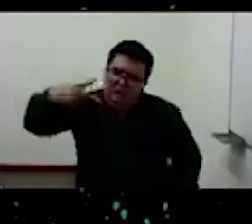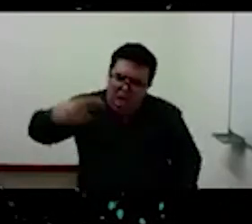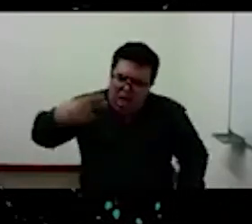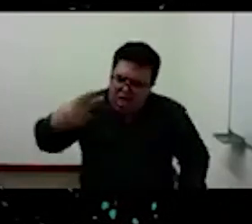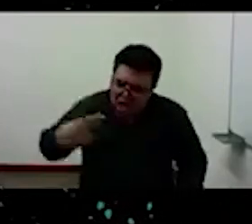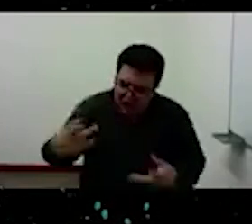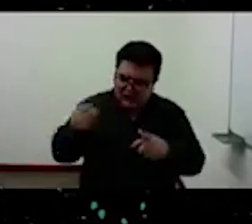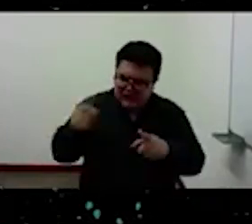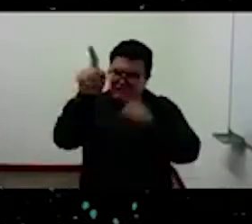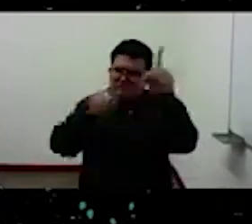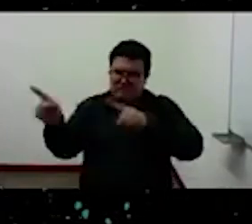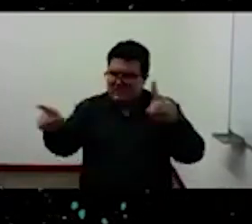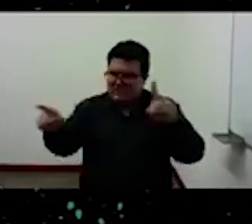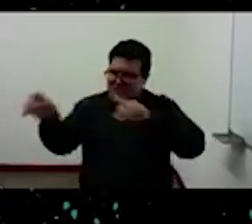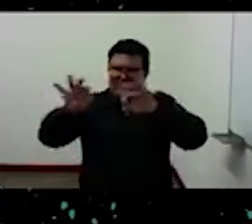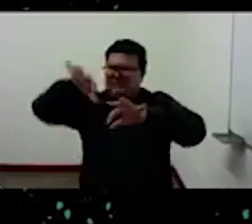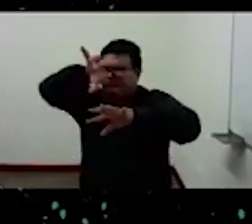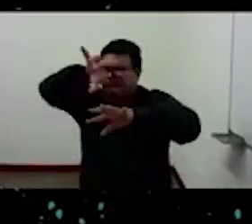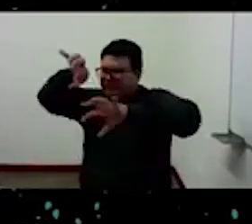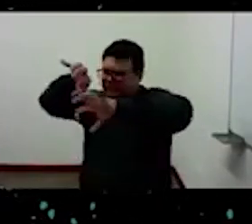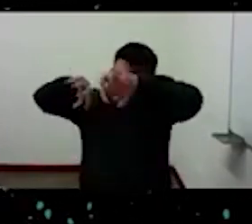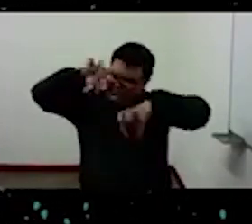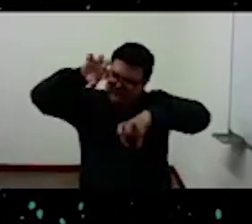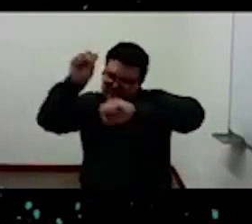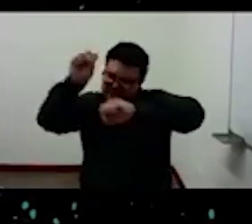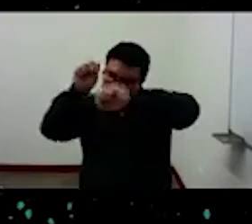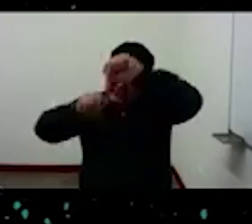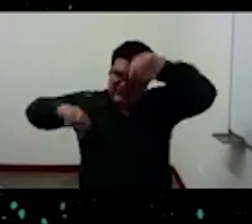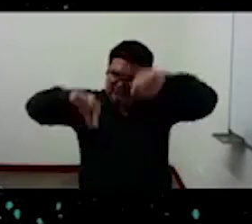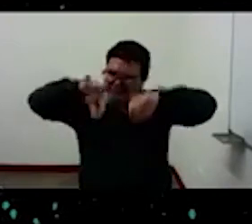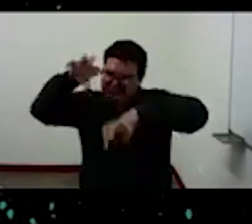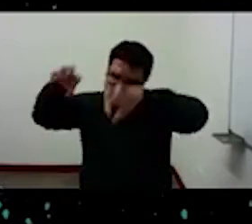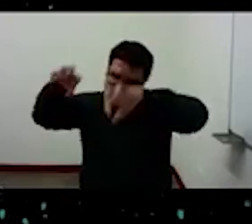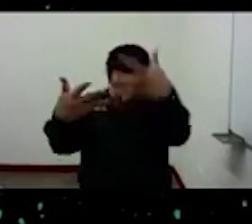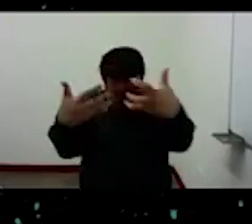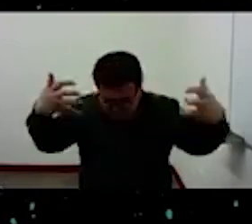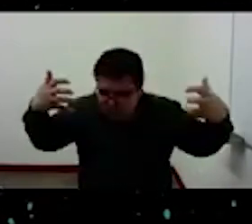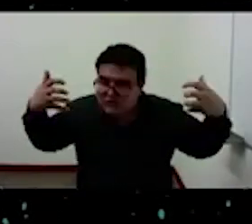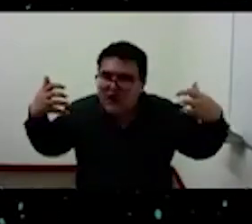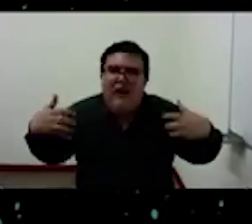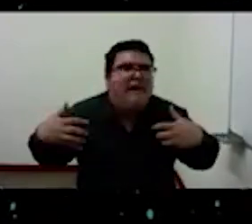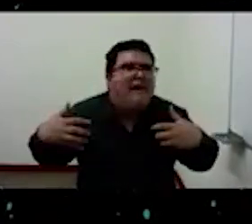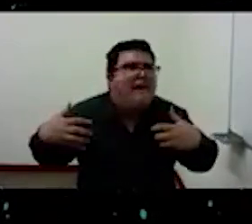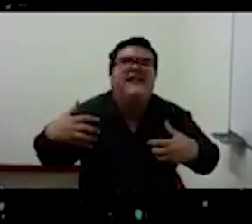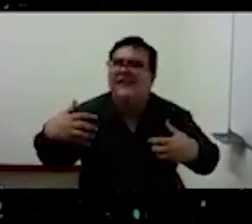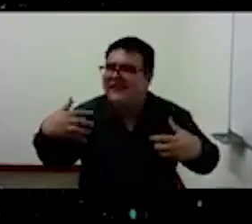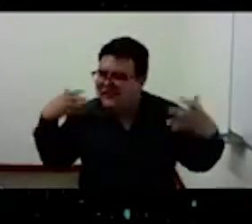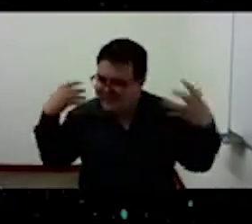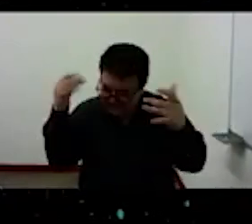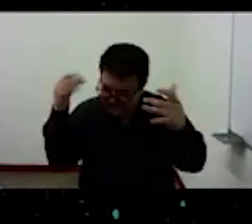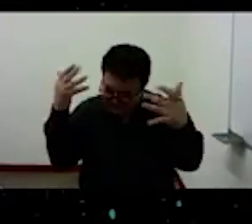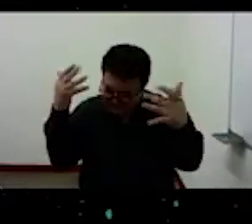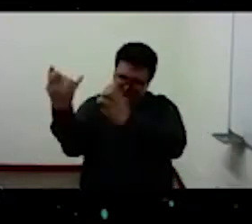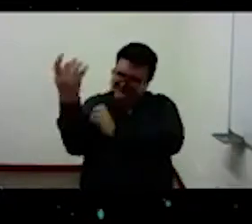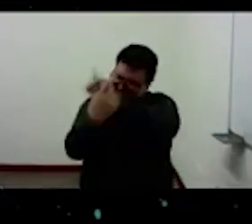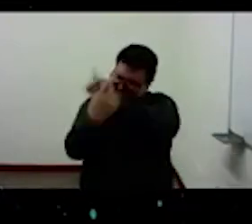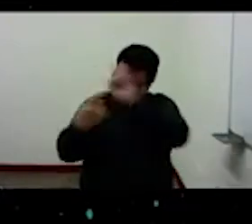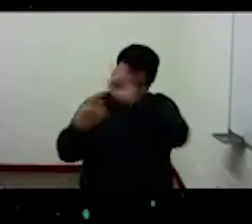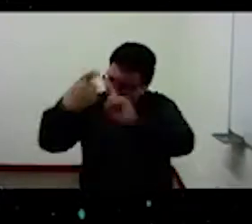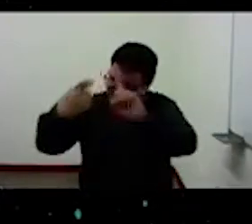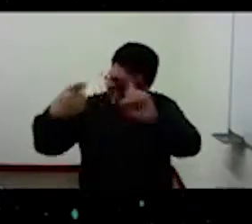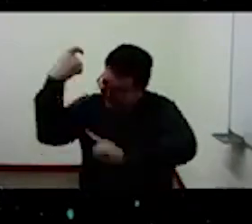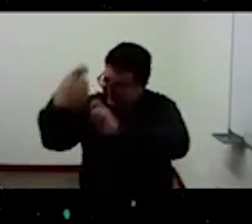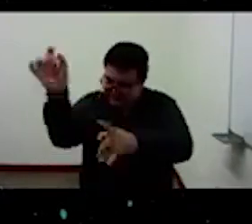del descuartizamiento para devenir multiplicidad cósmica. La verdadera naturaleza de Dioniso, que ora sonríe para